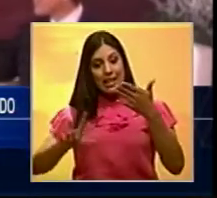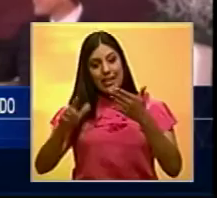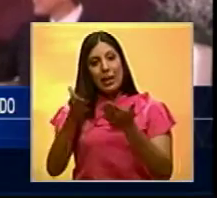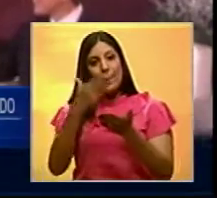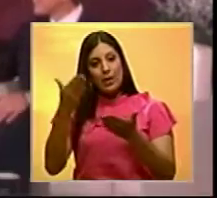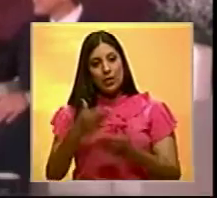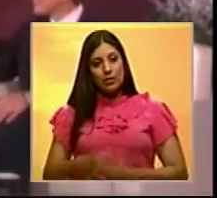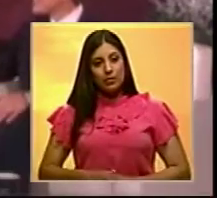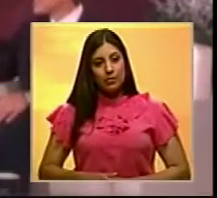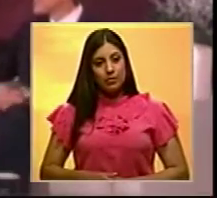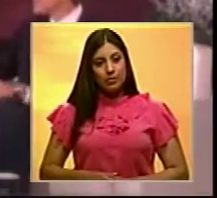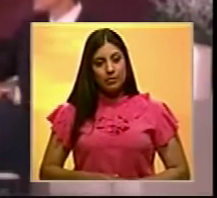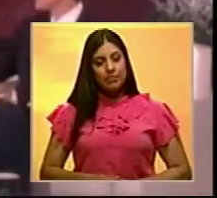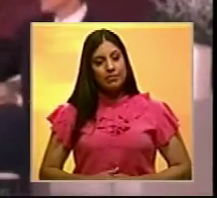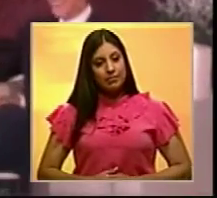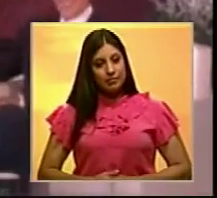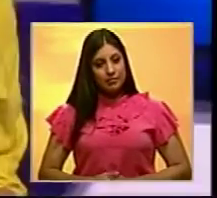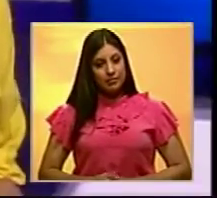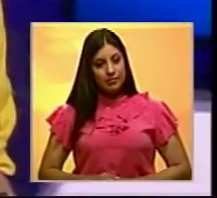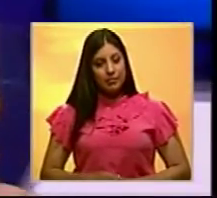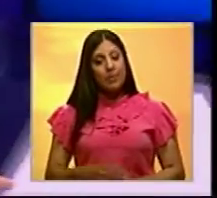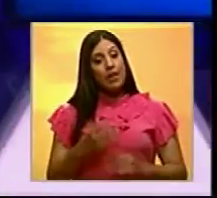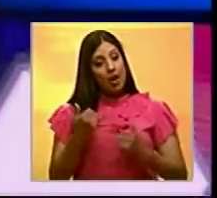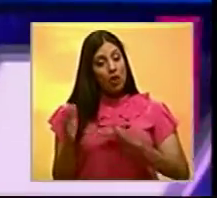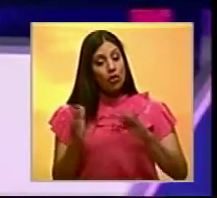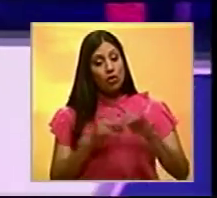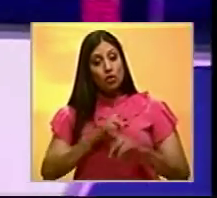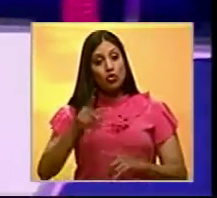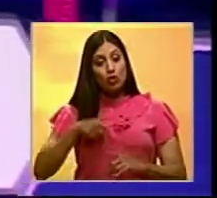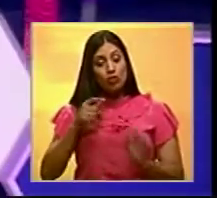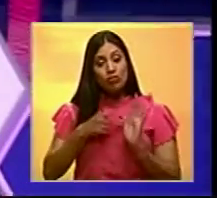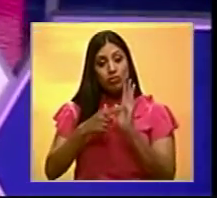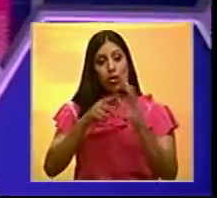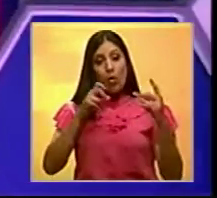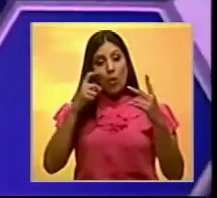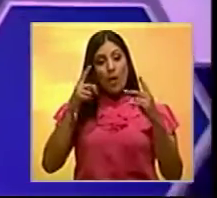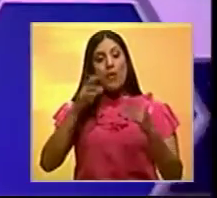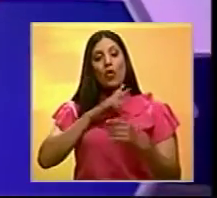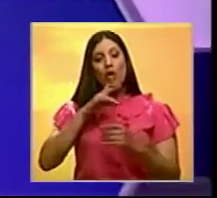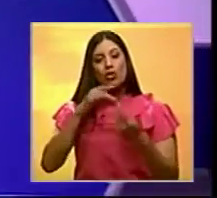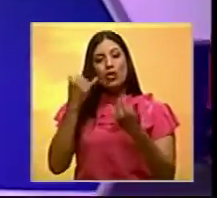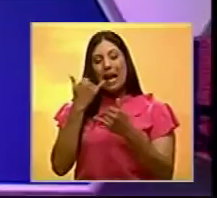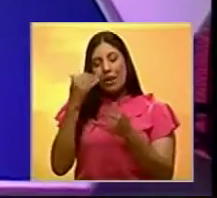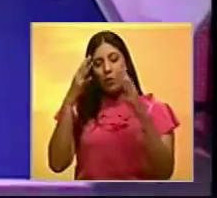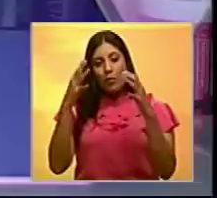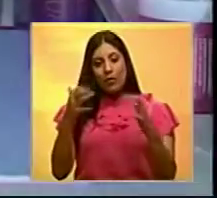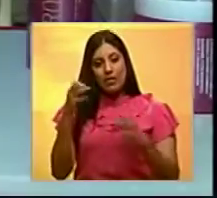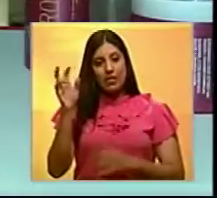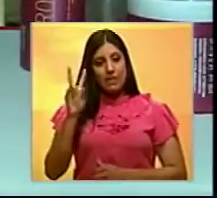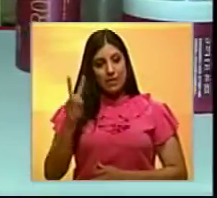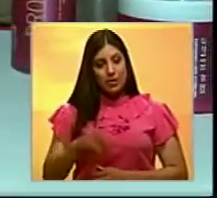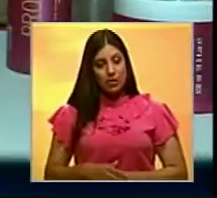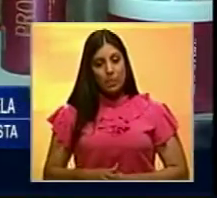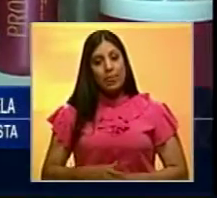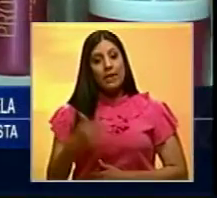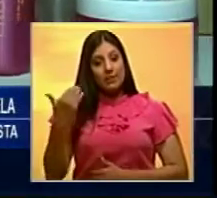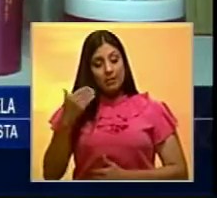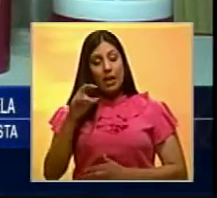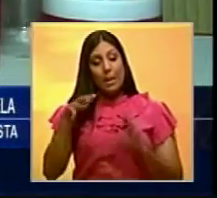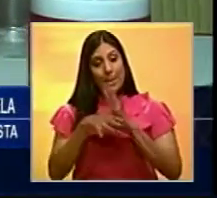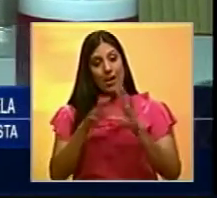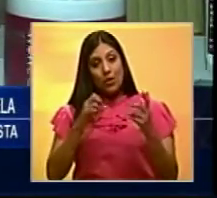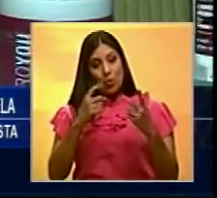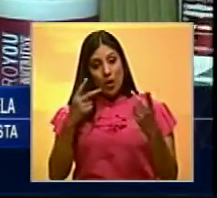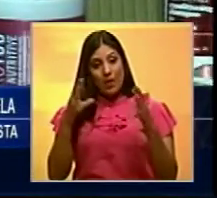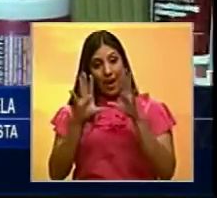revista Forbes. Ahora veamos lo que fue el lanzamiento de la marca Revlon Profesional en nuestro país. Este martes, la